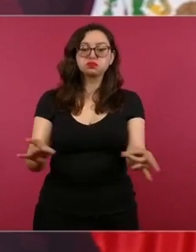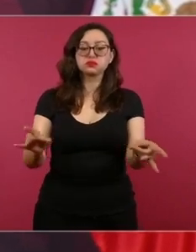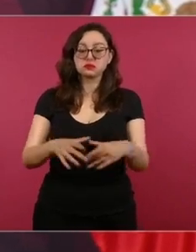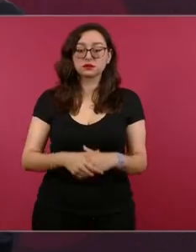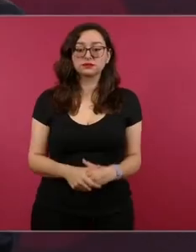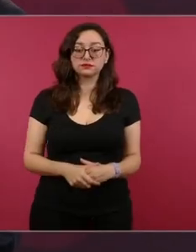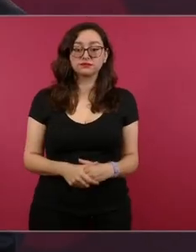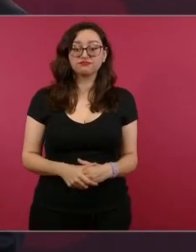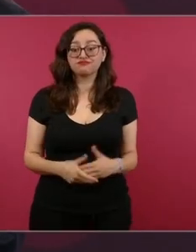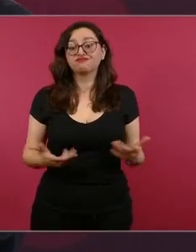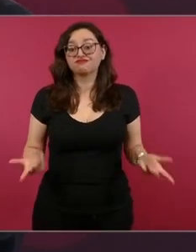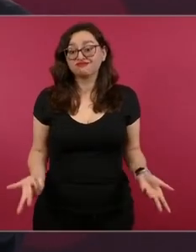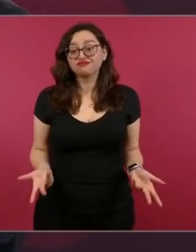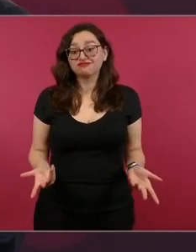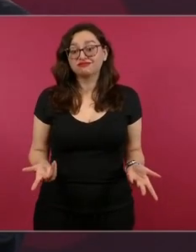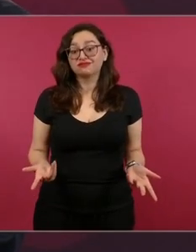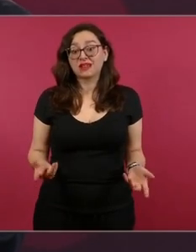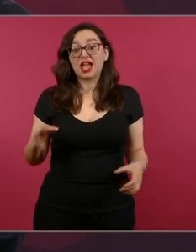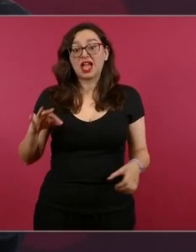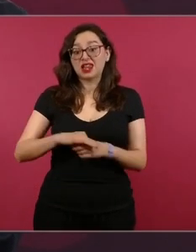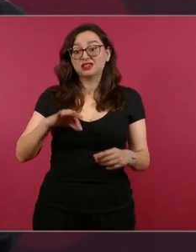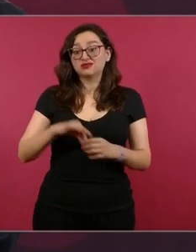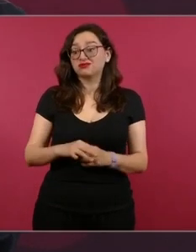la historia de los fraudes electorales,